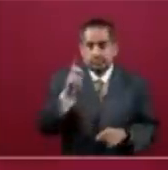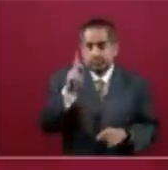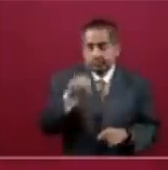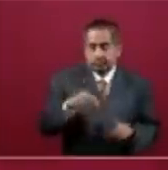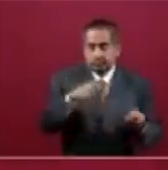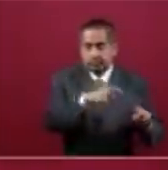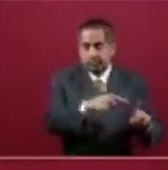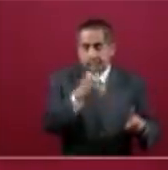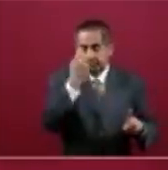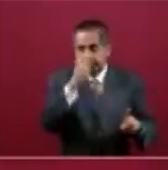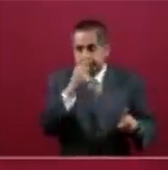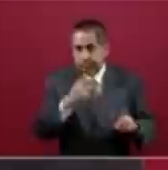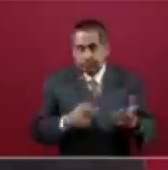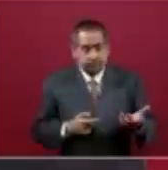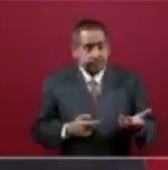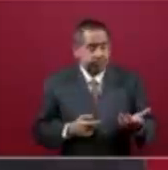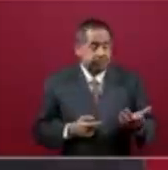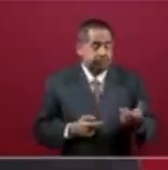para